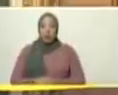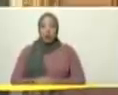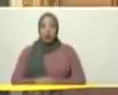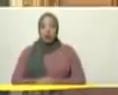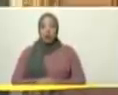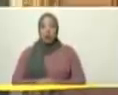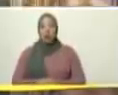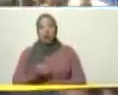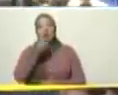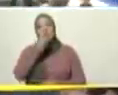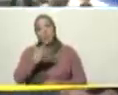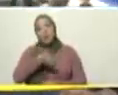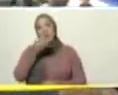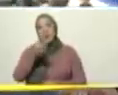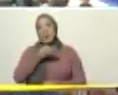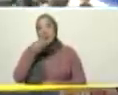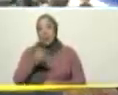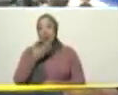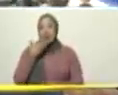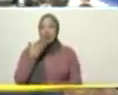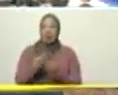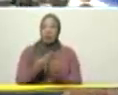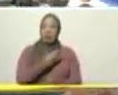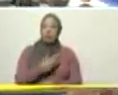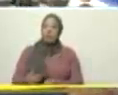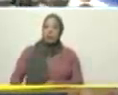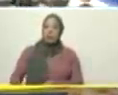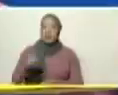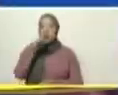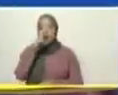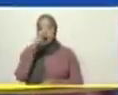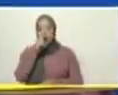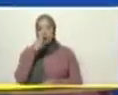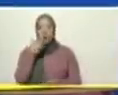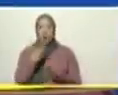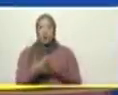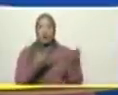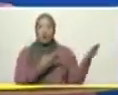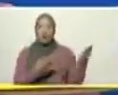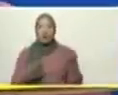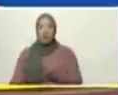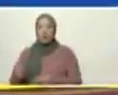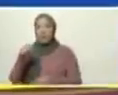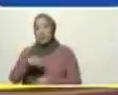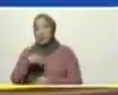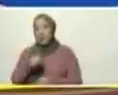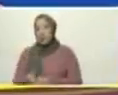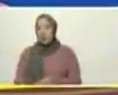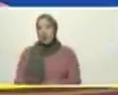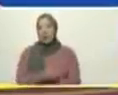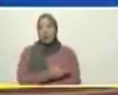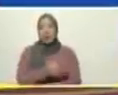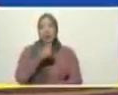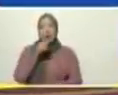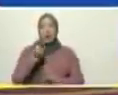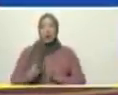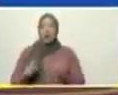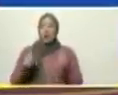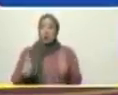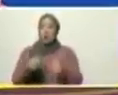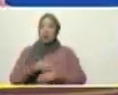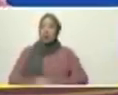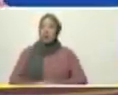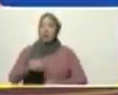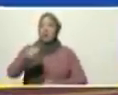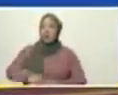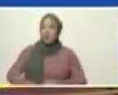Buenas tardes, presidente. Muchas gracias por esta invitación. Voy a sintetizar lo mismo que dije en la ponencia, ¿no? Para mí es un orgullo estar